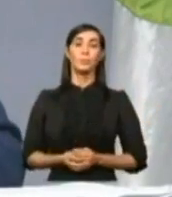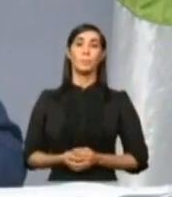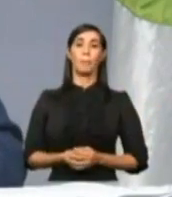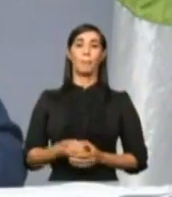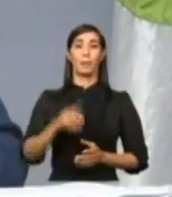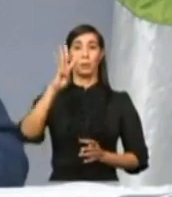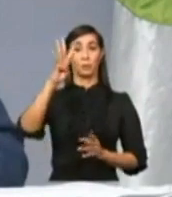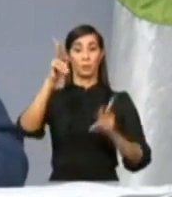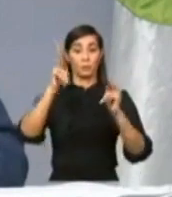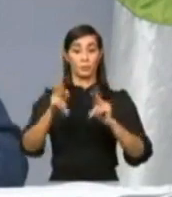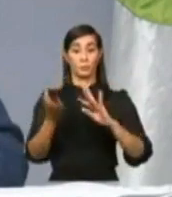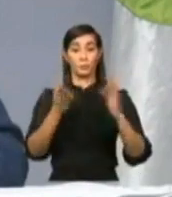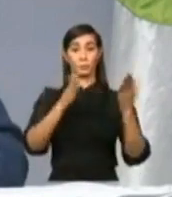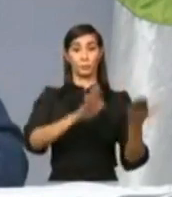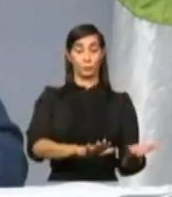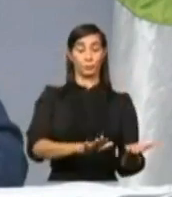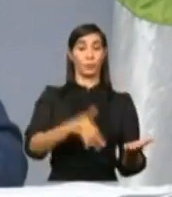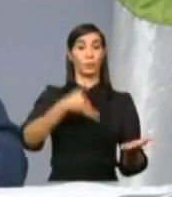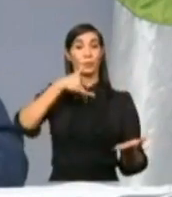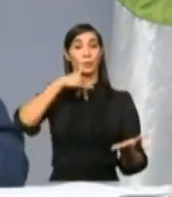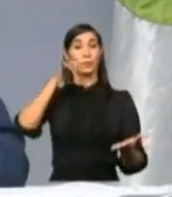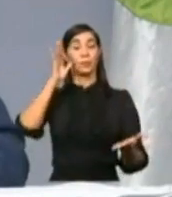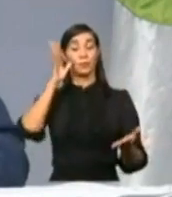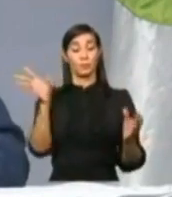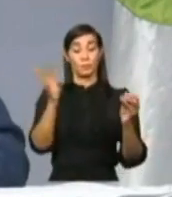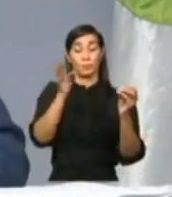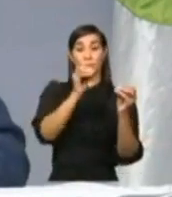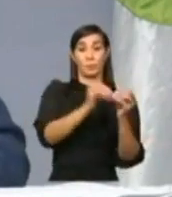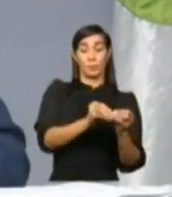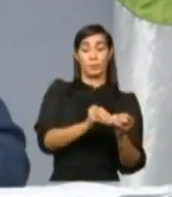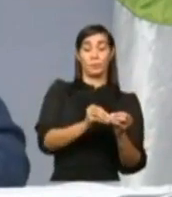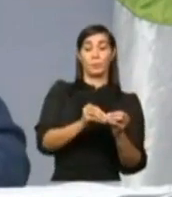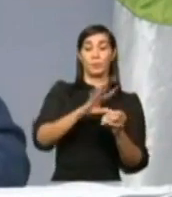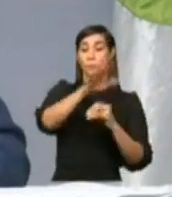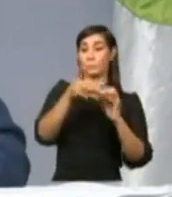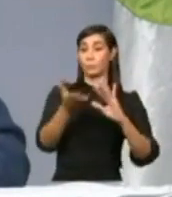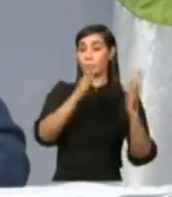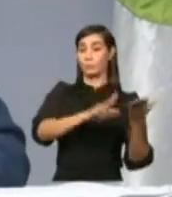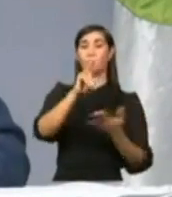4 fallecimientos nuevos y un acumulado de 200.